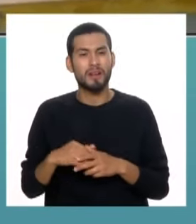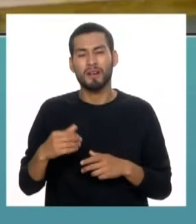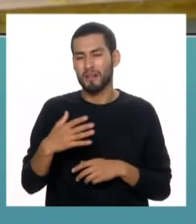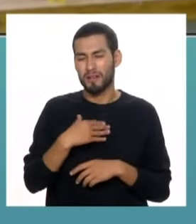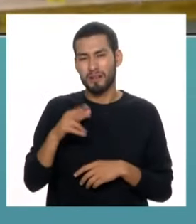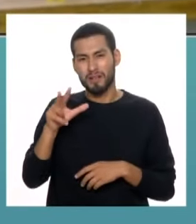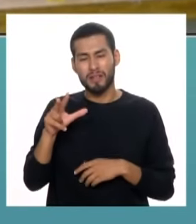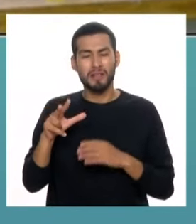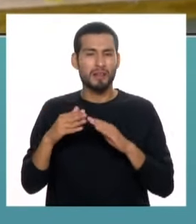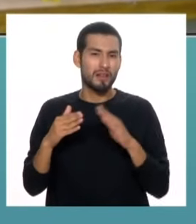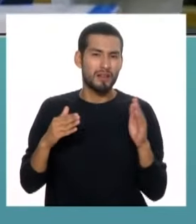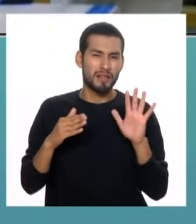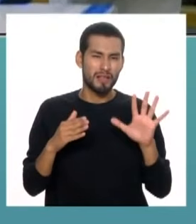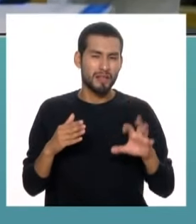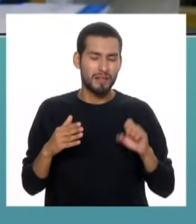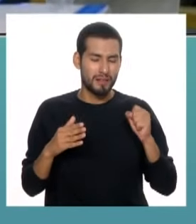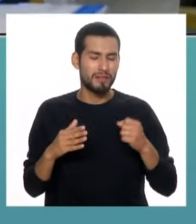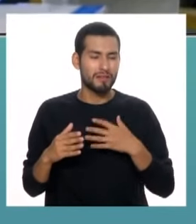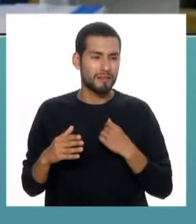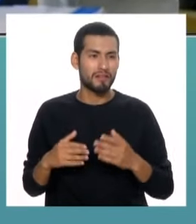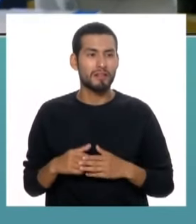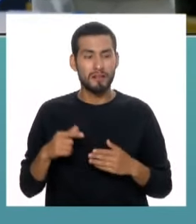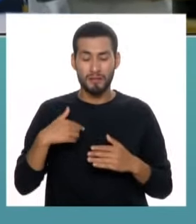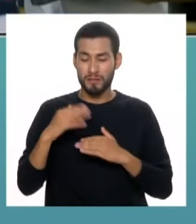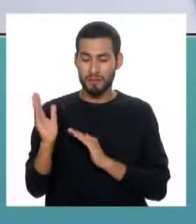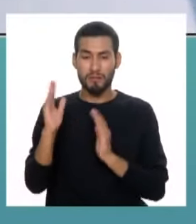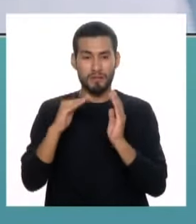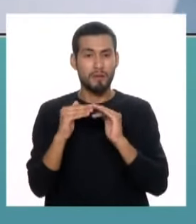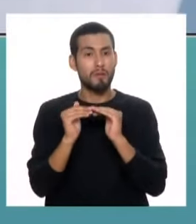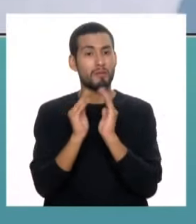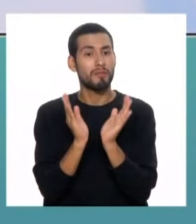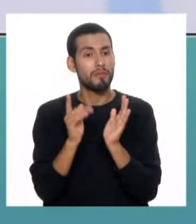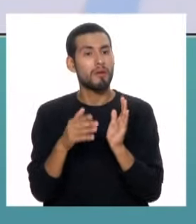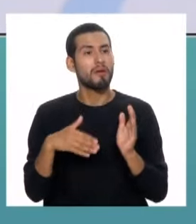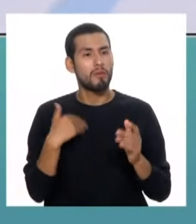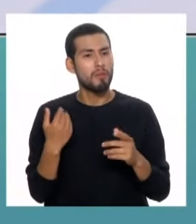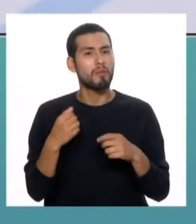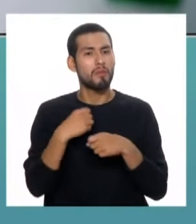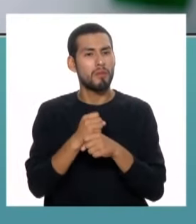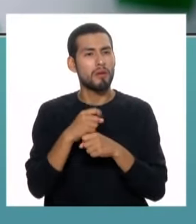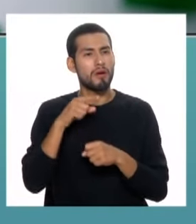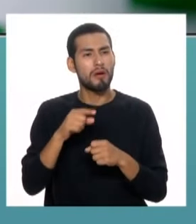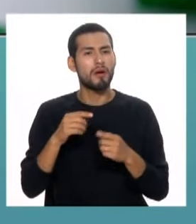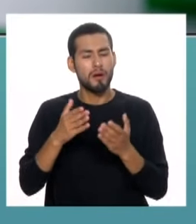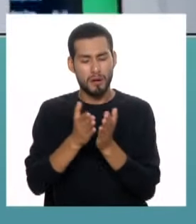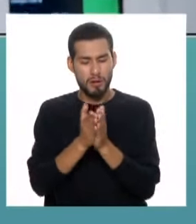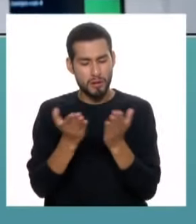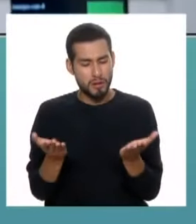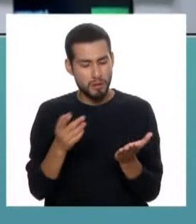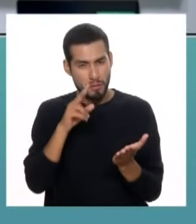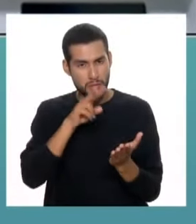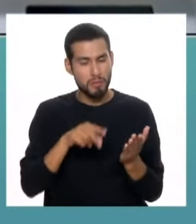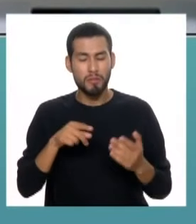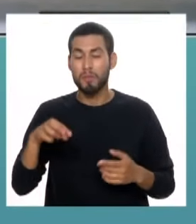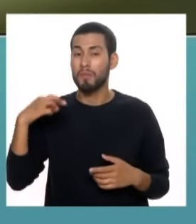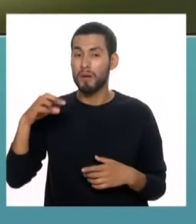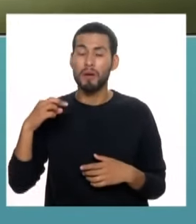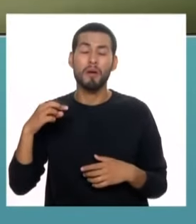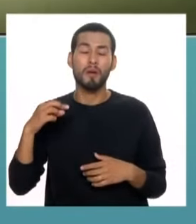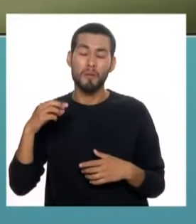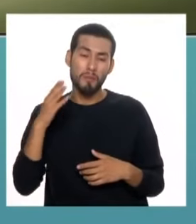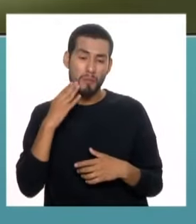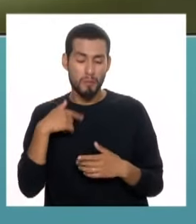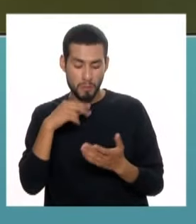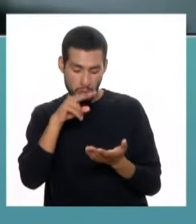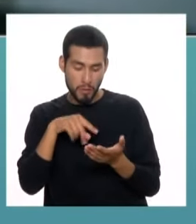5 años. E igual el empaque se puede desplegar, cada uno cuenta como una cartilla diferente, entonces el padre puede interactuar con su